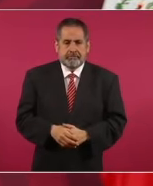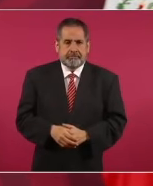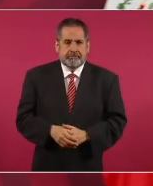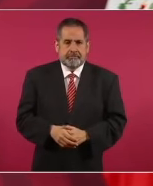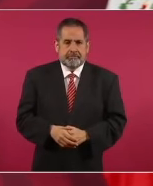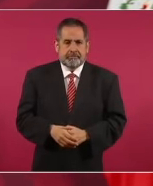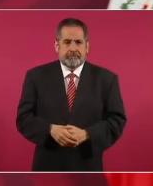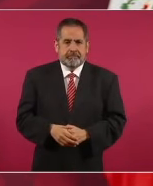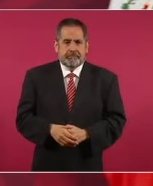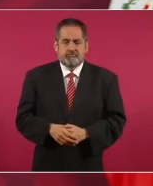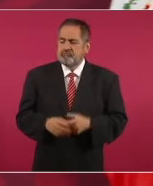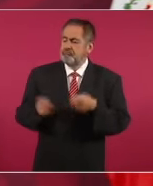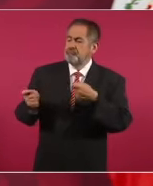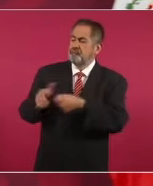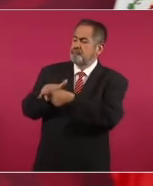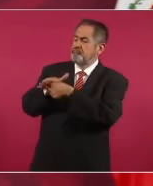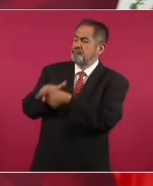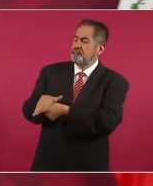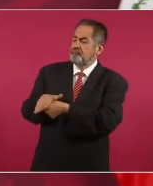a